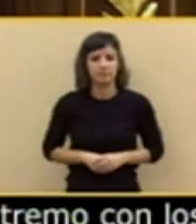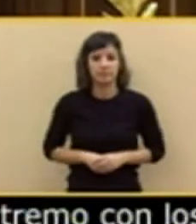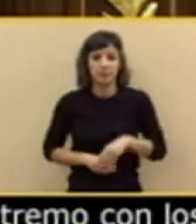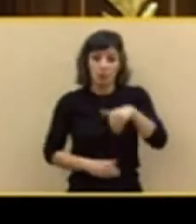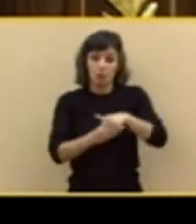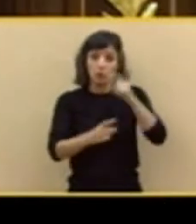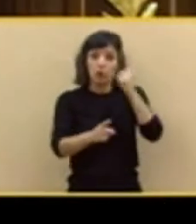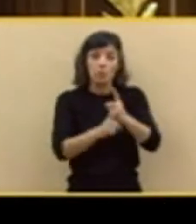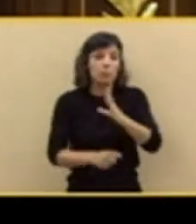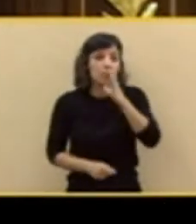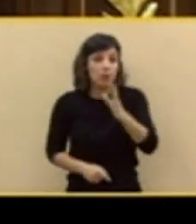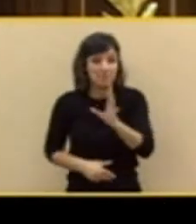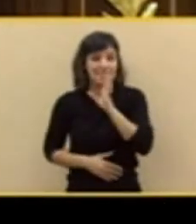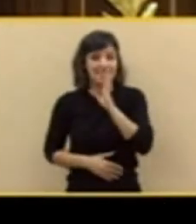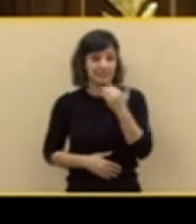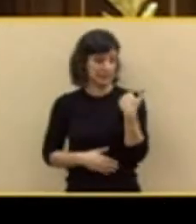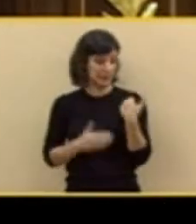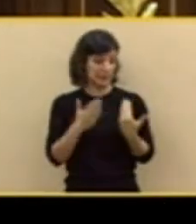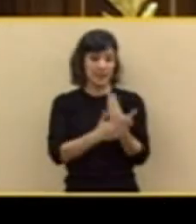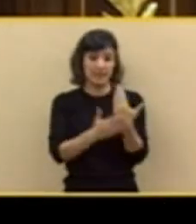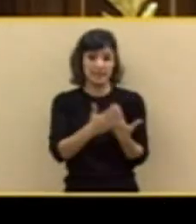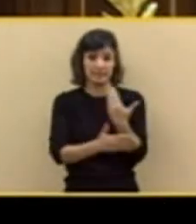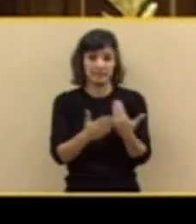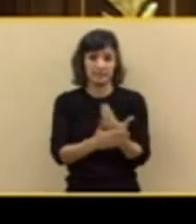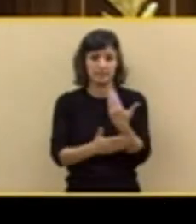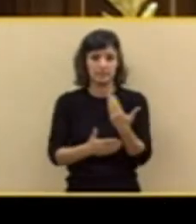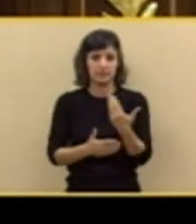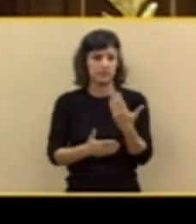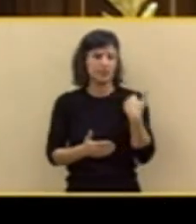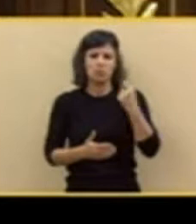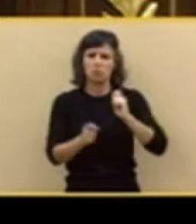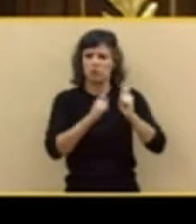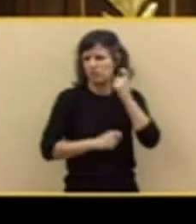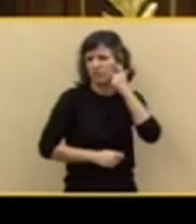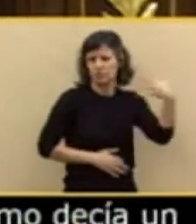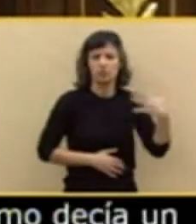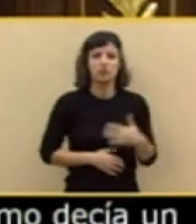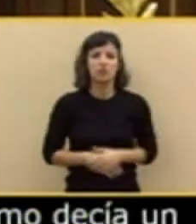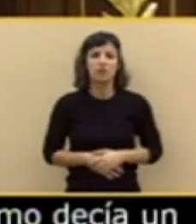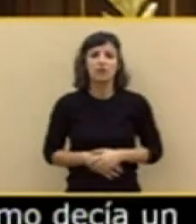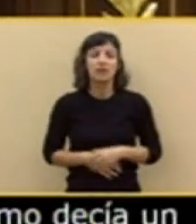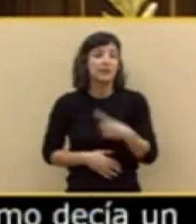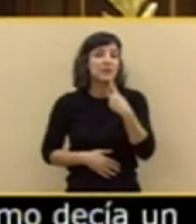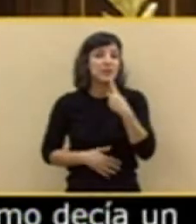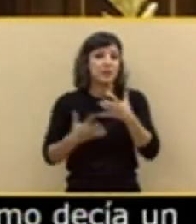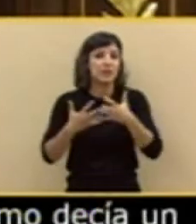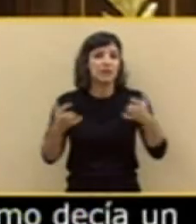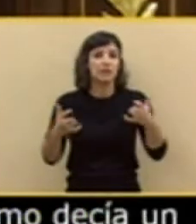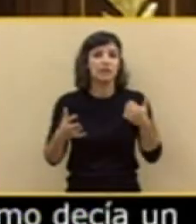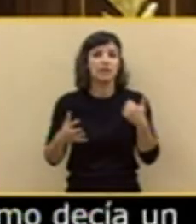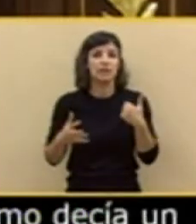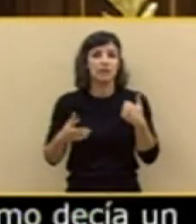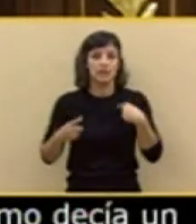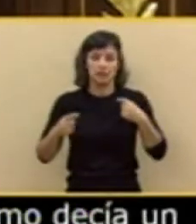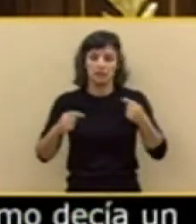hacer un ataque personal a un... pues como cuando Pedro Sánchez llamó corrupto, creo recordar,